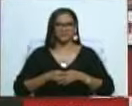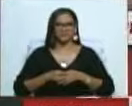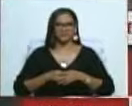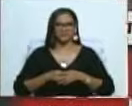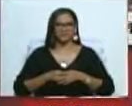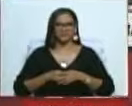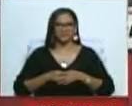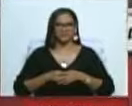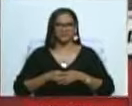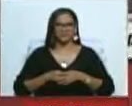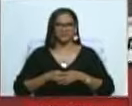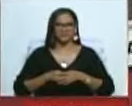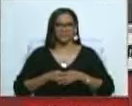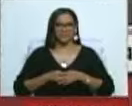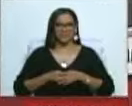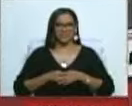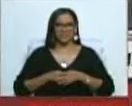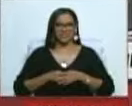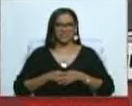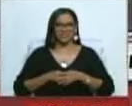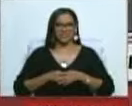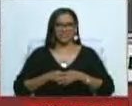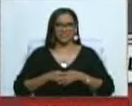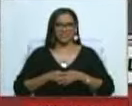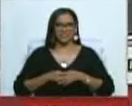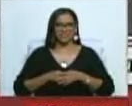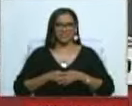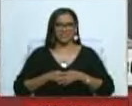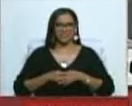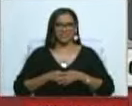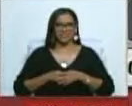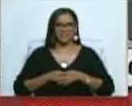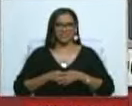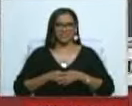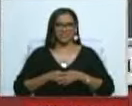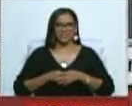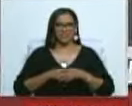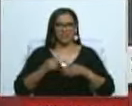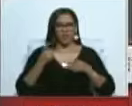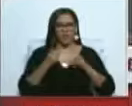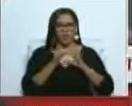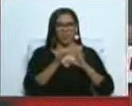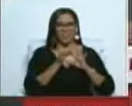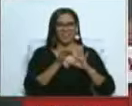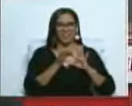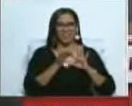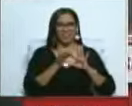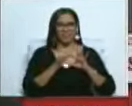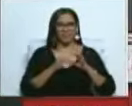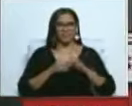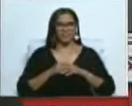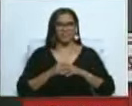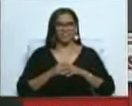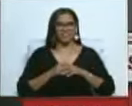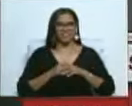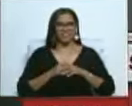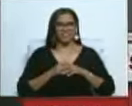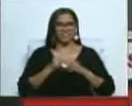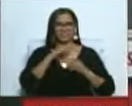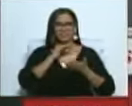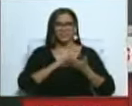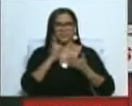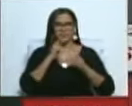¿Qué fecha fue? Eso fue cuando lo del dedo, ¿recuerdas? Claro, vale. Casi pierde la vida por un